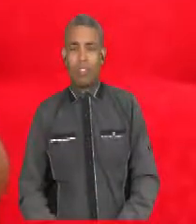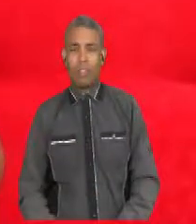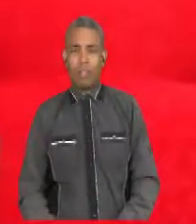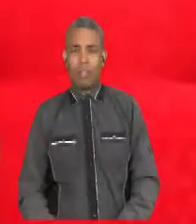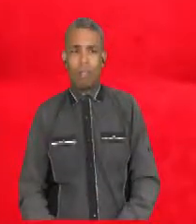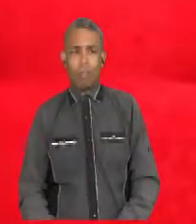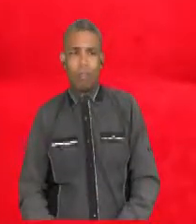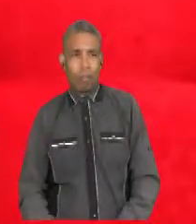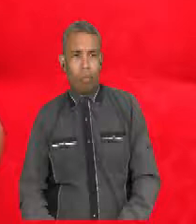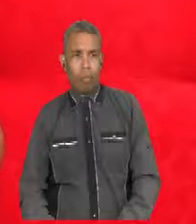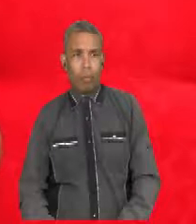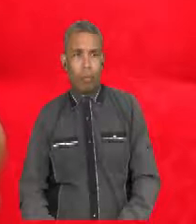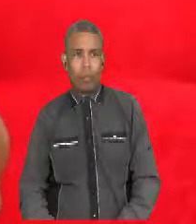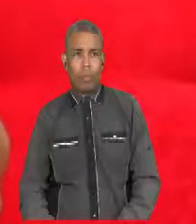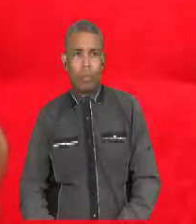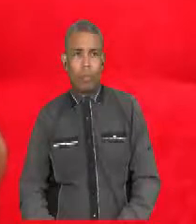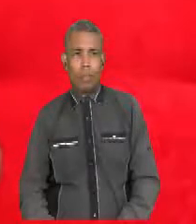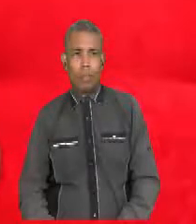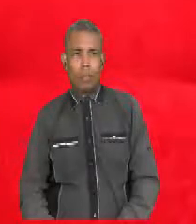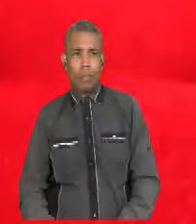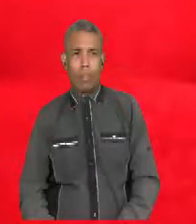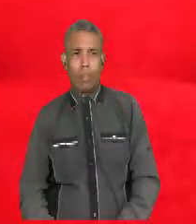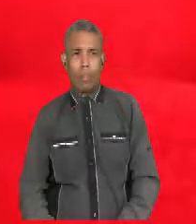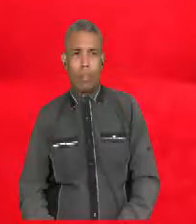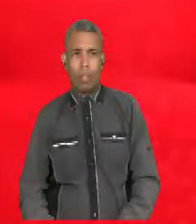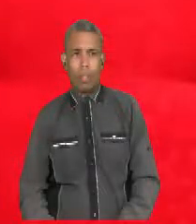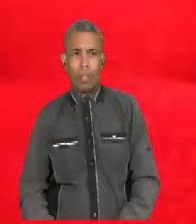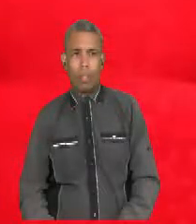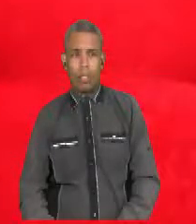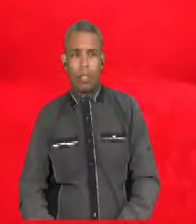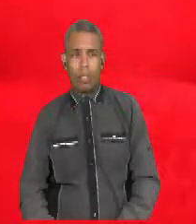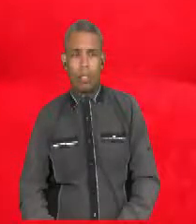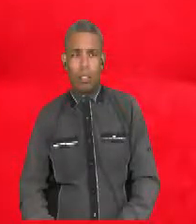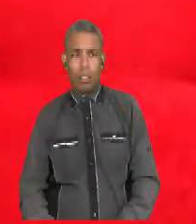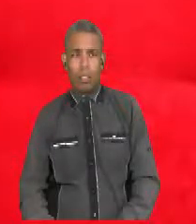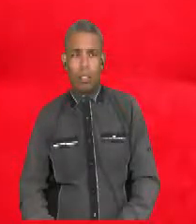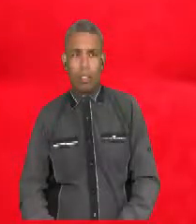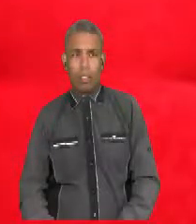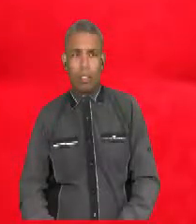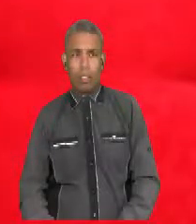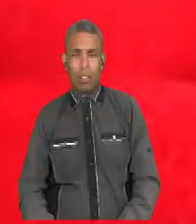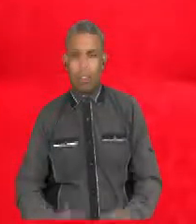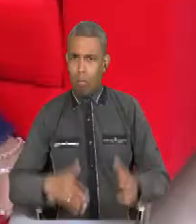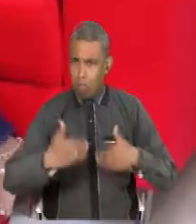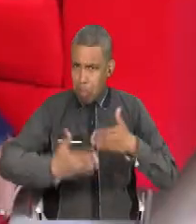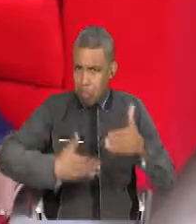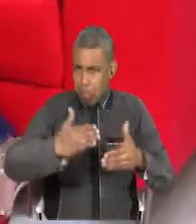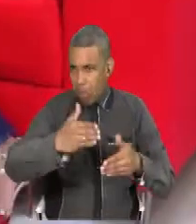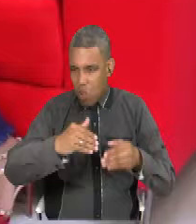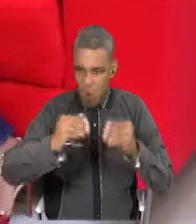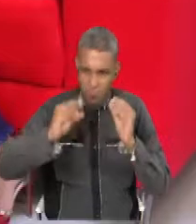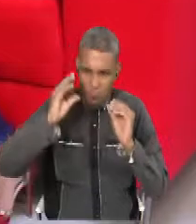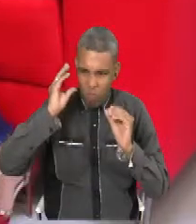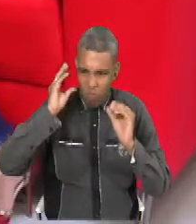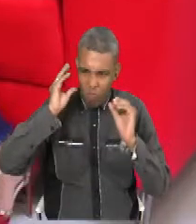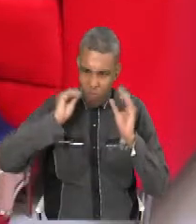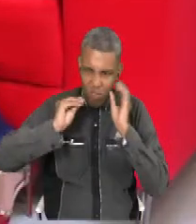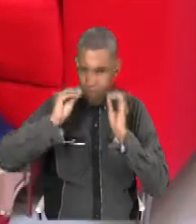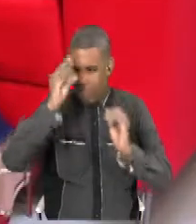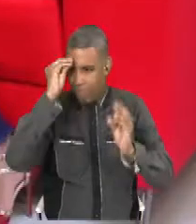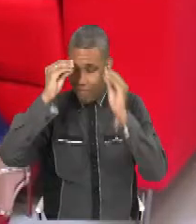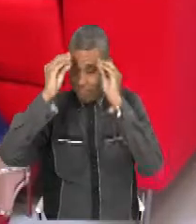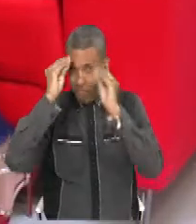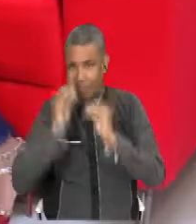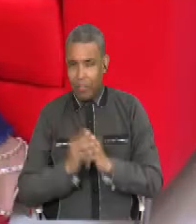escuchar. Y ahí fue donde fui aprendiendo, tocando, cantando y aquí estamos. ¿Y en qué momento de tu vida tú dices, voy